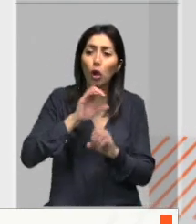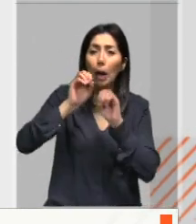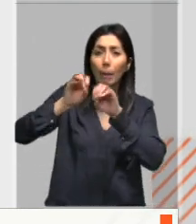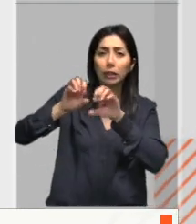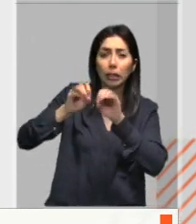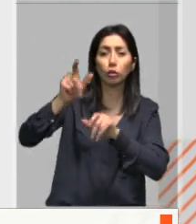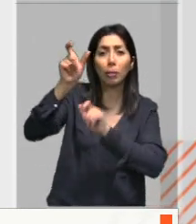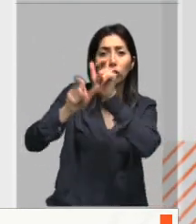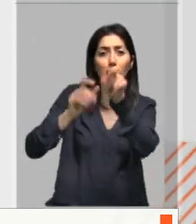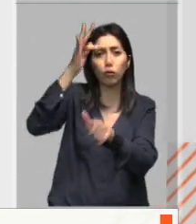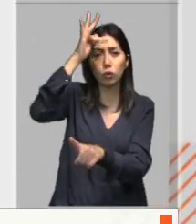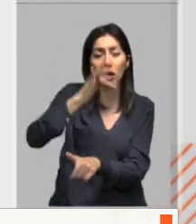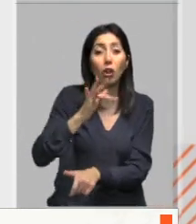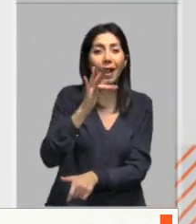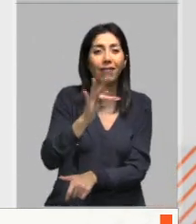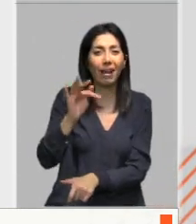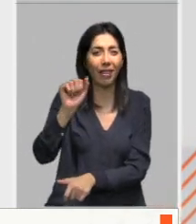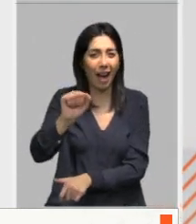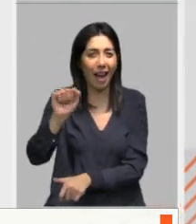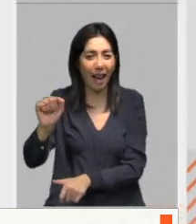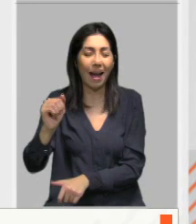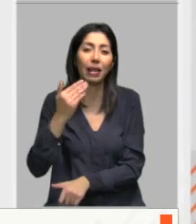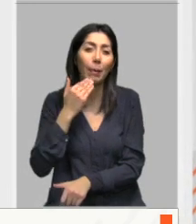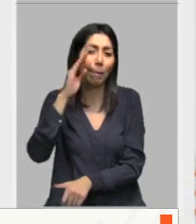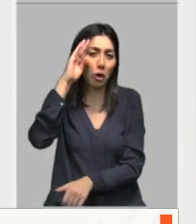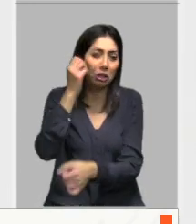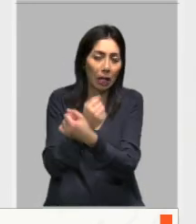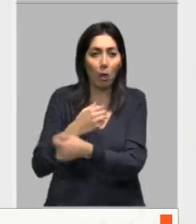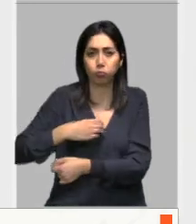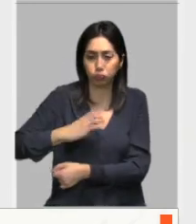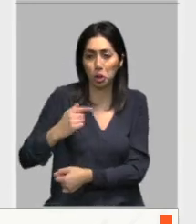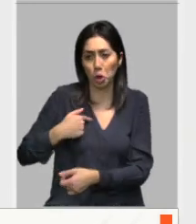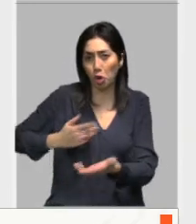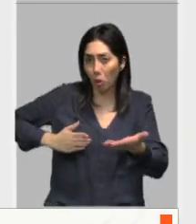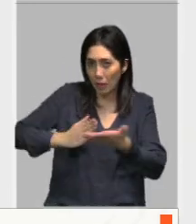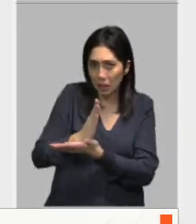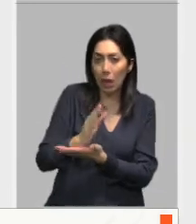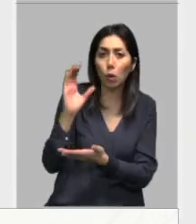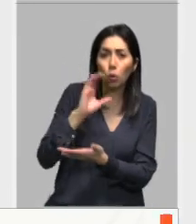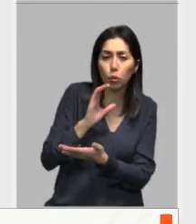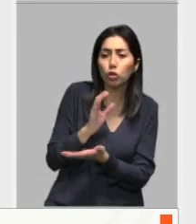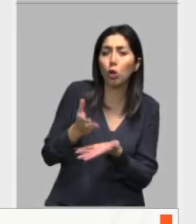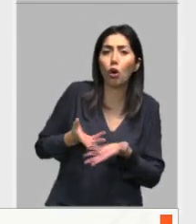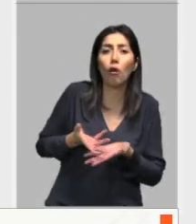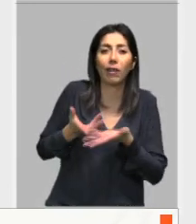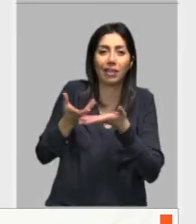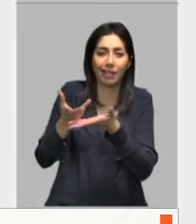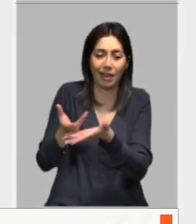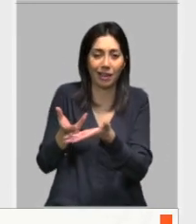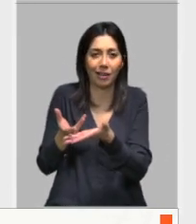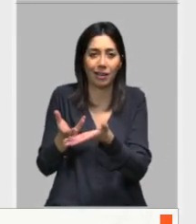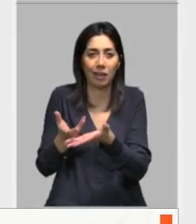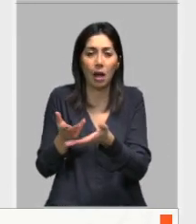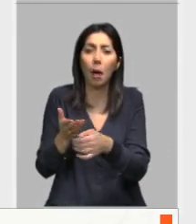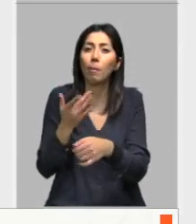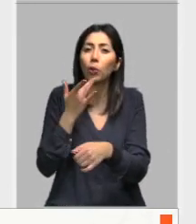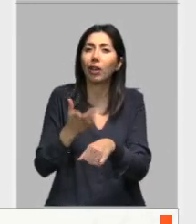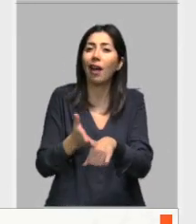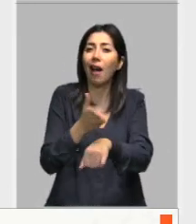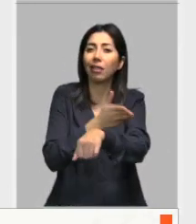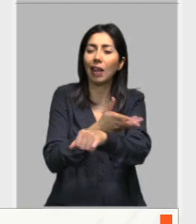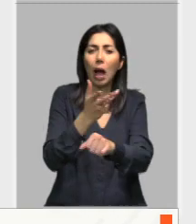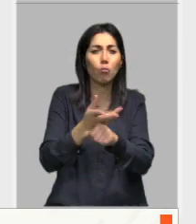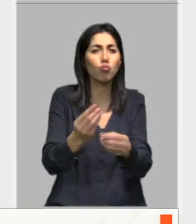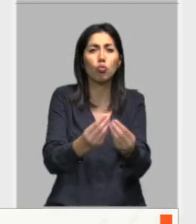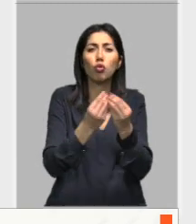Fuerzas Armadas y de Orden y Seguridad Pública. Yo comencé a ofrecer estos cursos después de que se produjeron varias muertes por